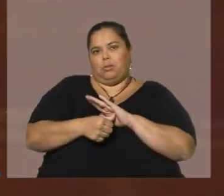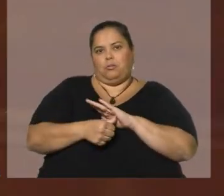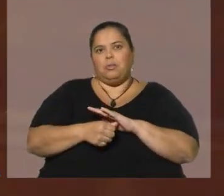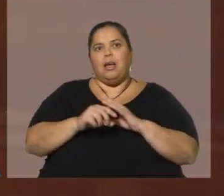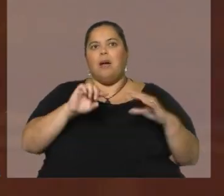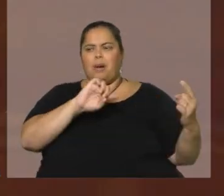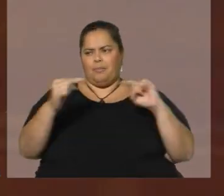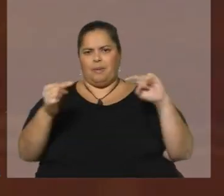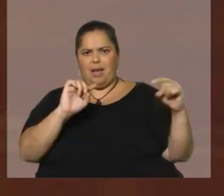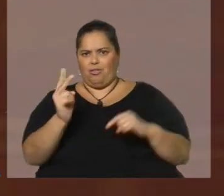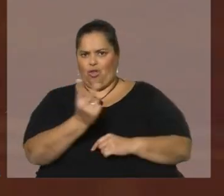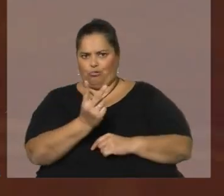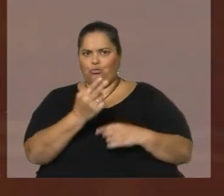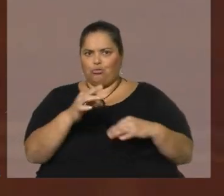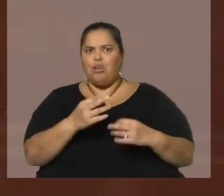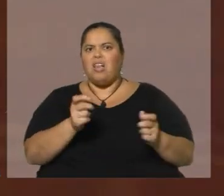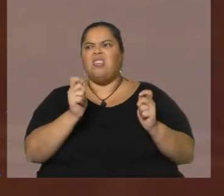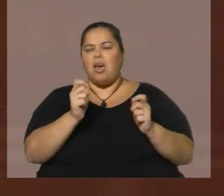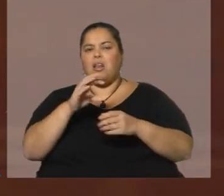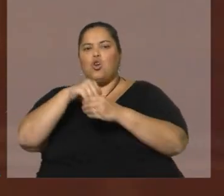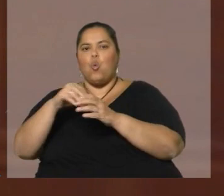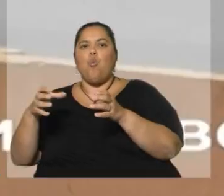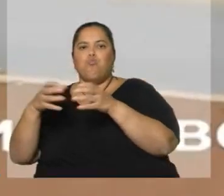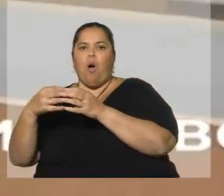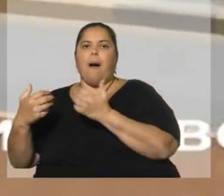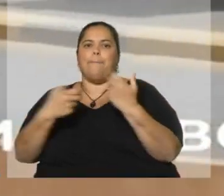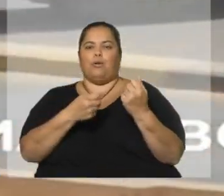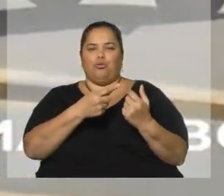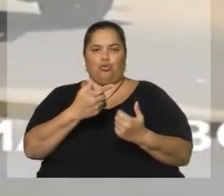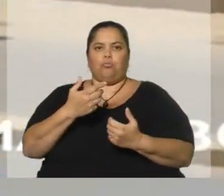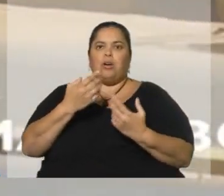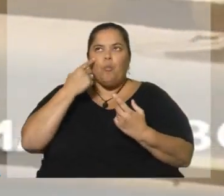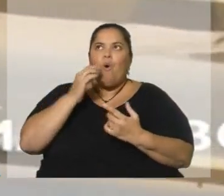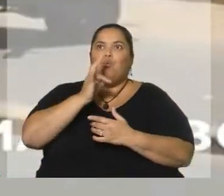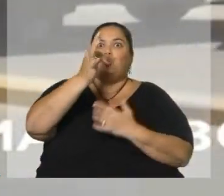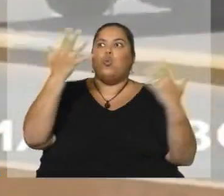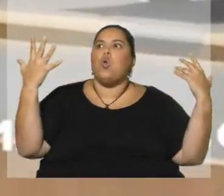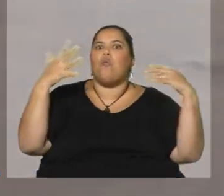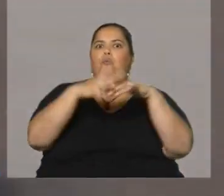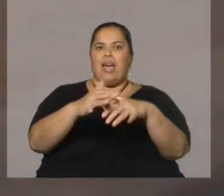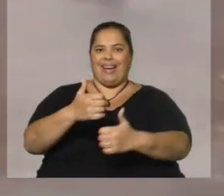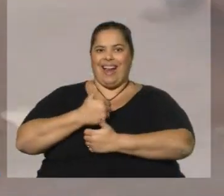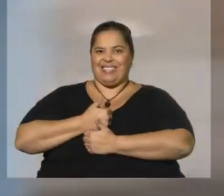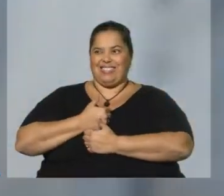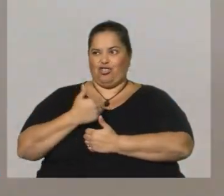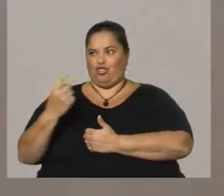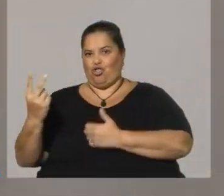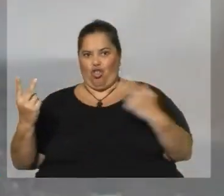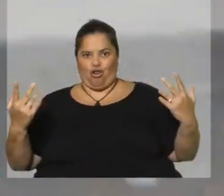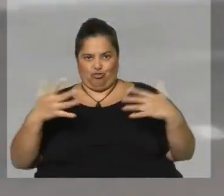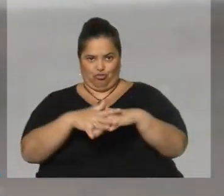ambos jefes sobre la integración del grupo paramilitar en un futuro ejército unificado acabaron degenerando en violentos